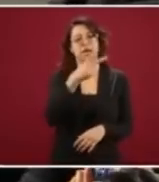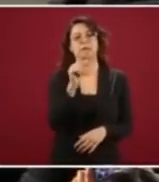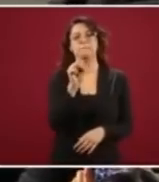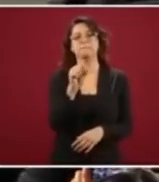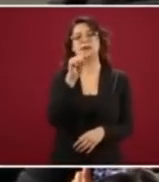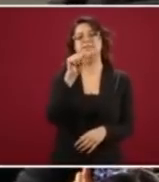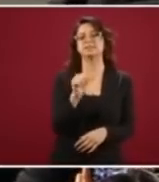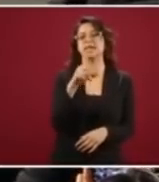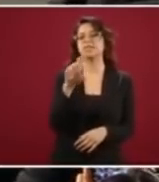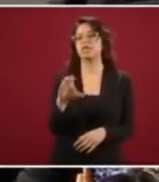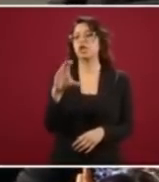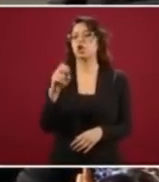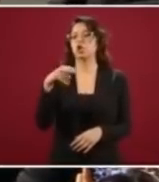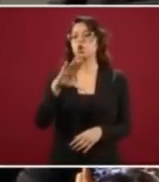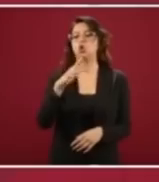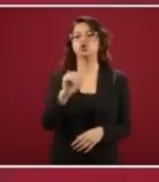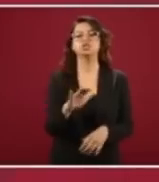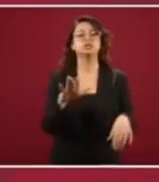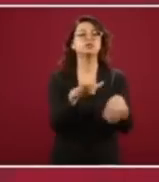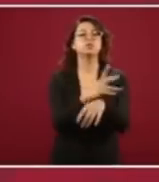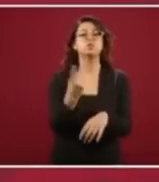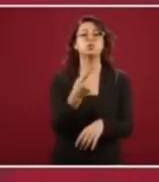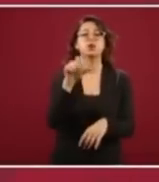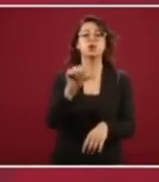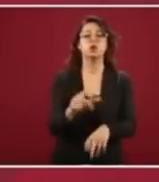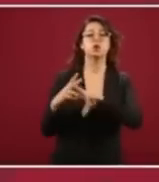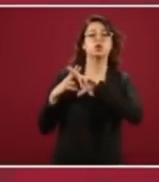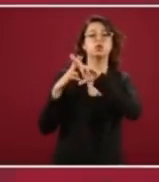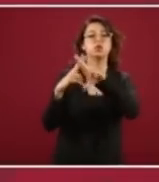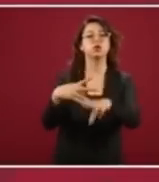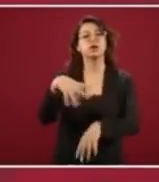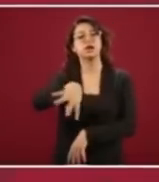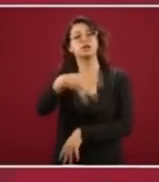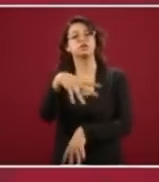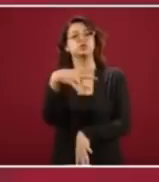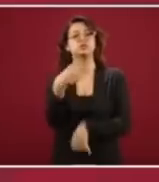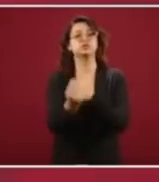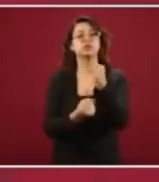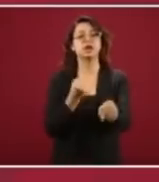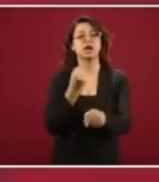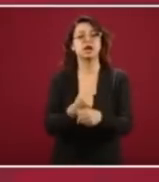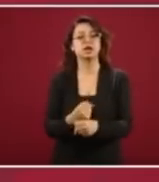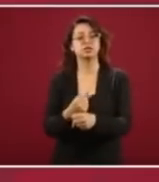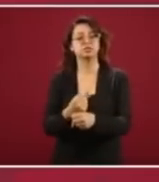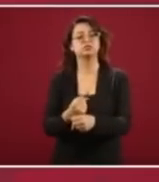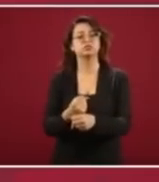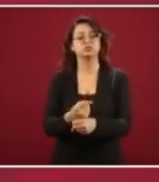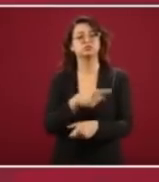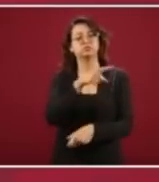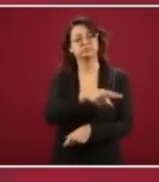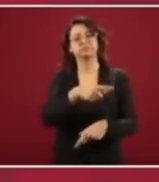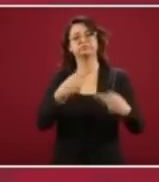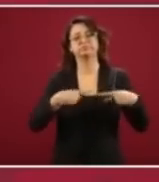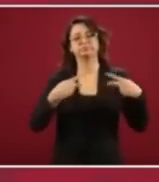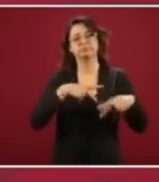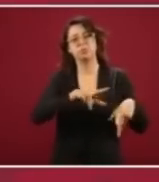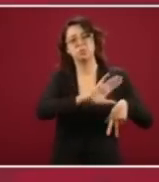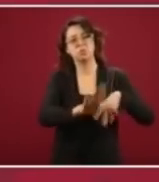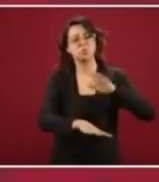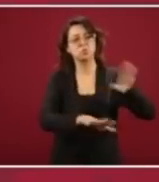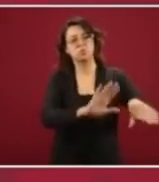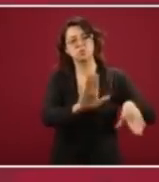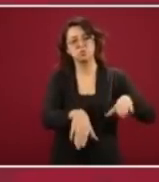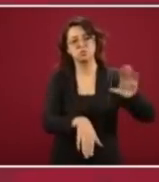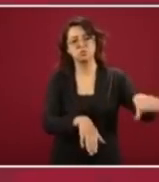hoy se cumplen 14 años de esa tragedia